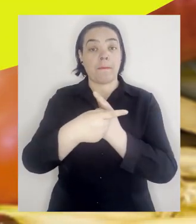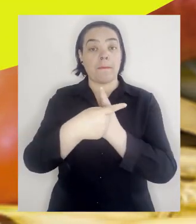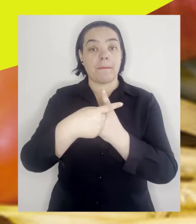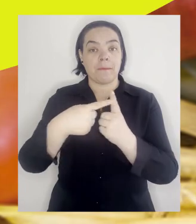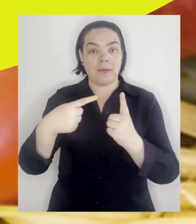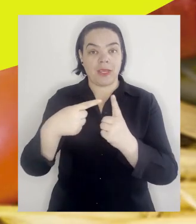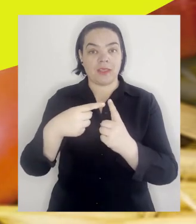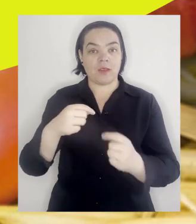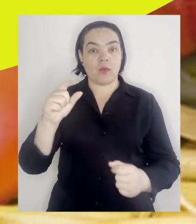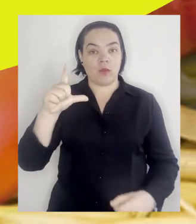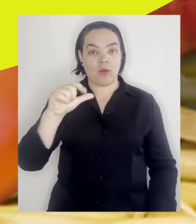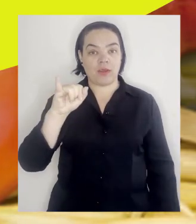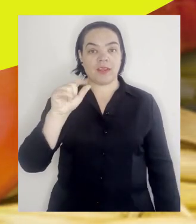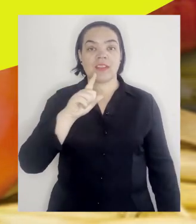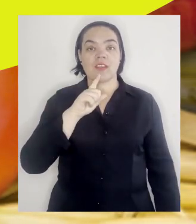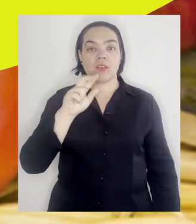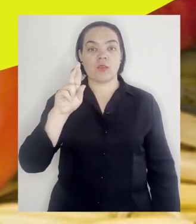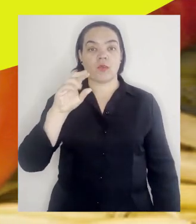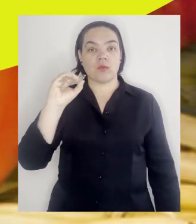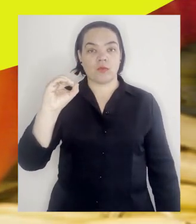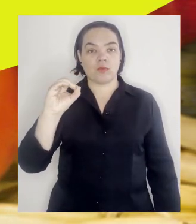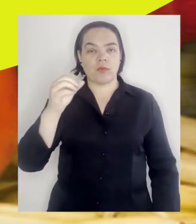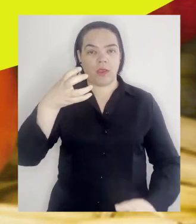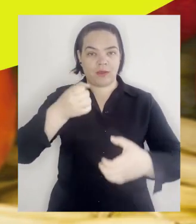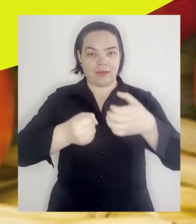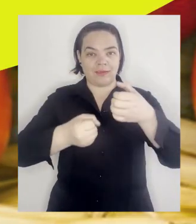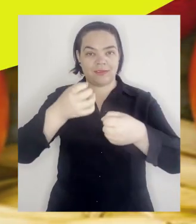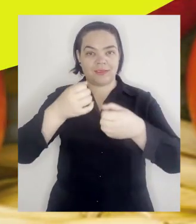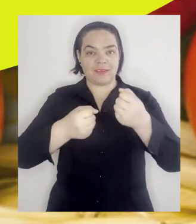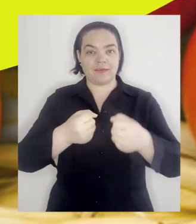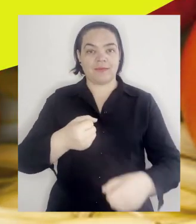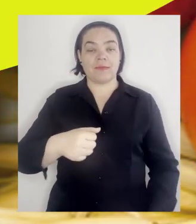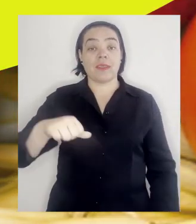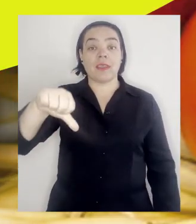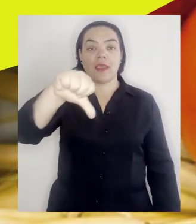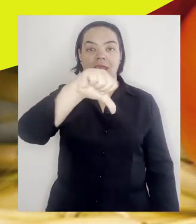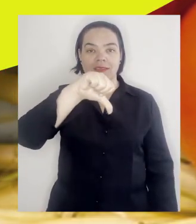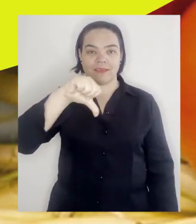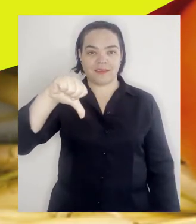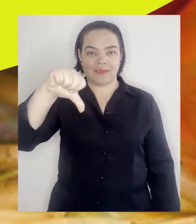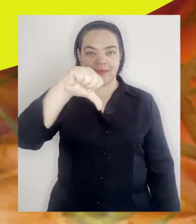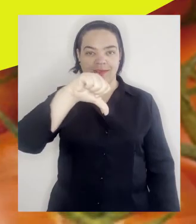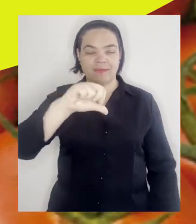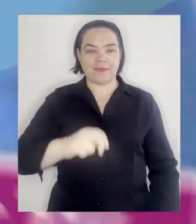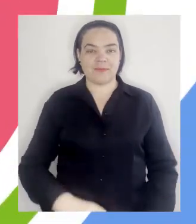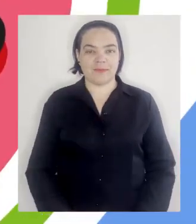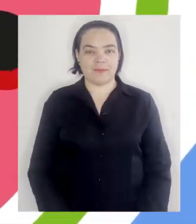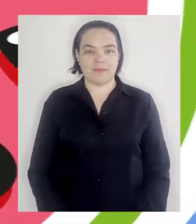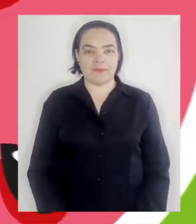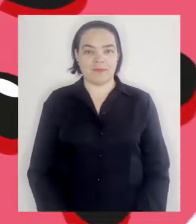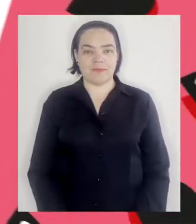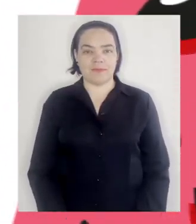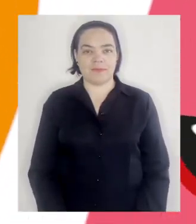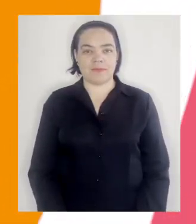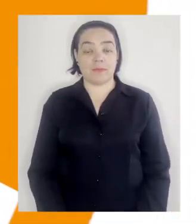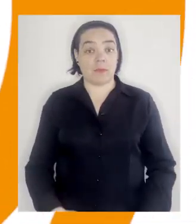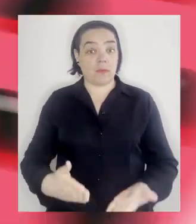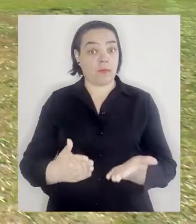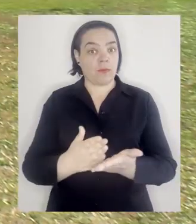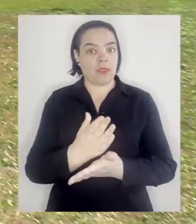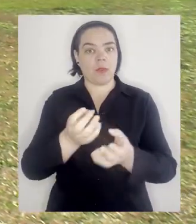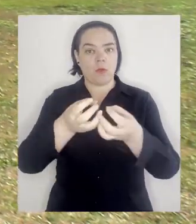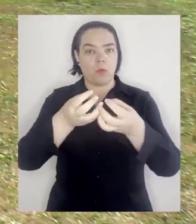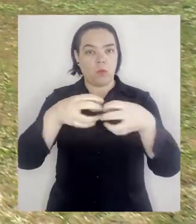leche. Ya. Un poquito de aceite. Un poquito nada de aceite, más. Nada más. Entonces, vamos a empezar con los